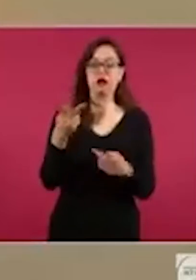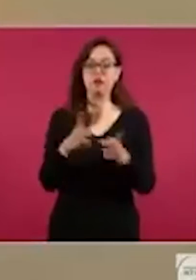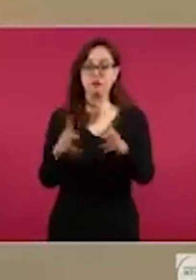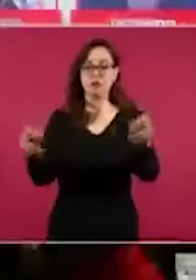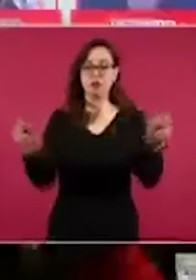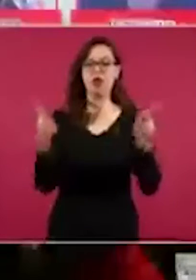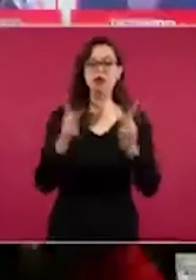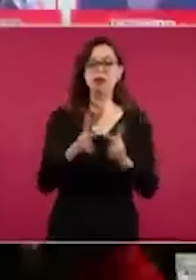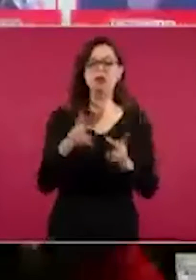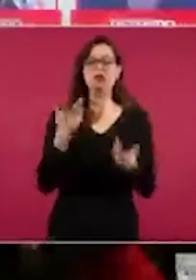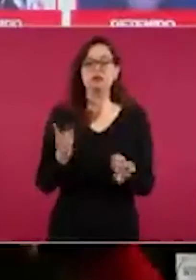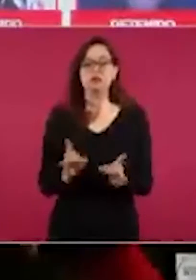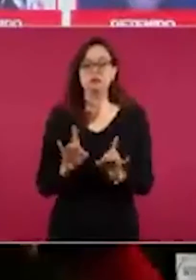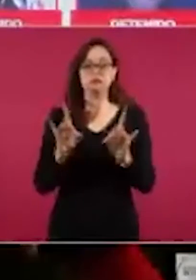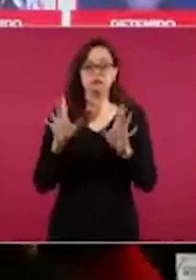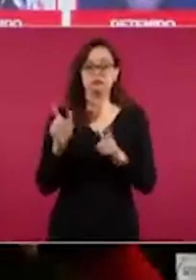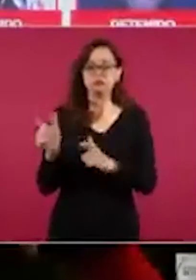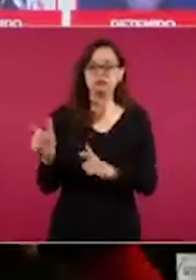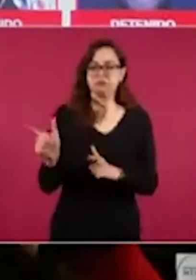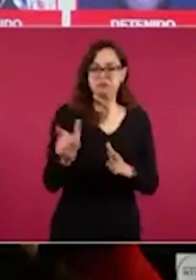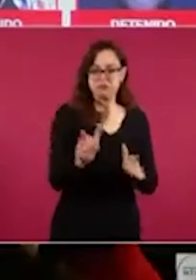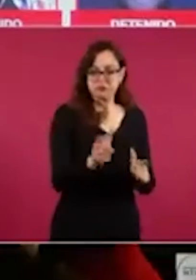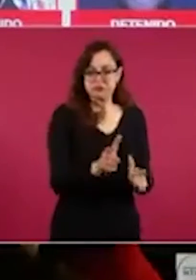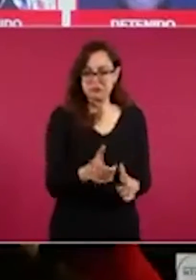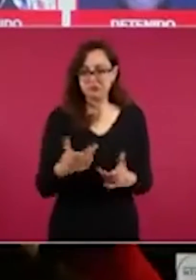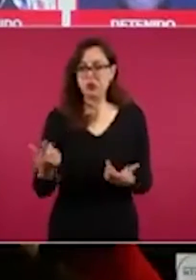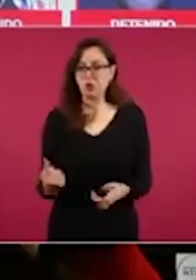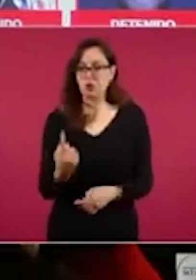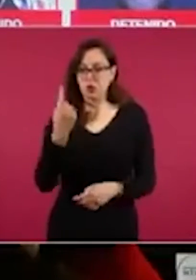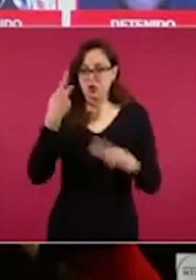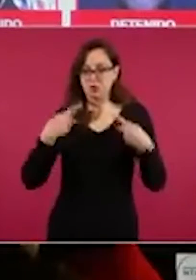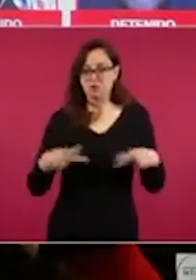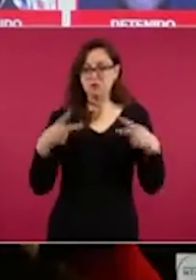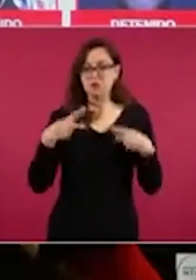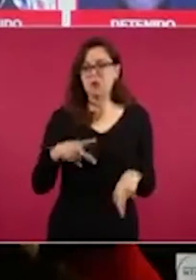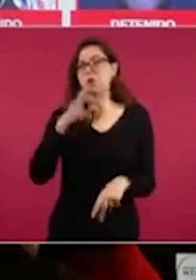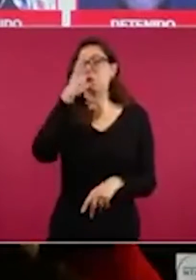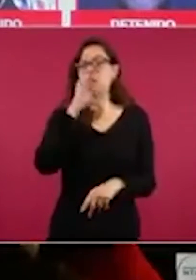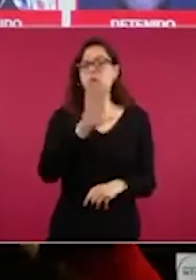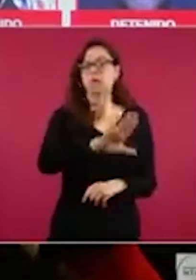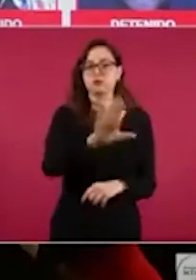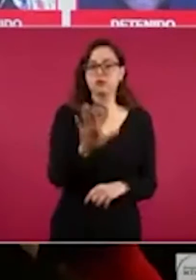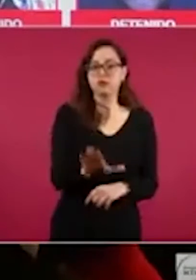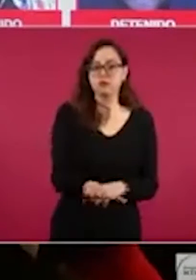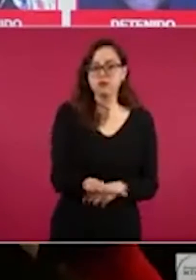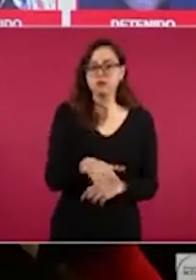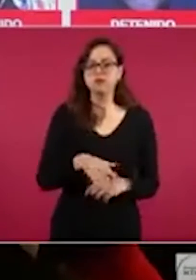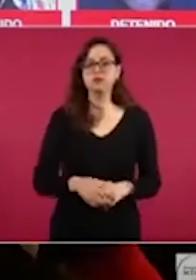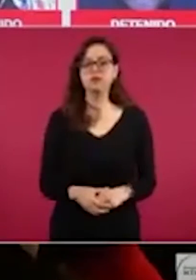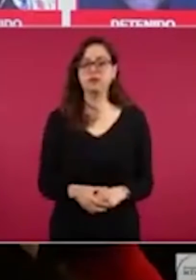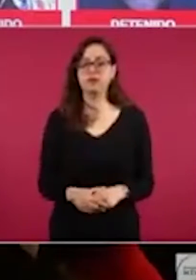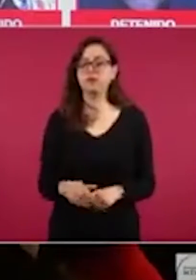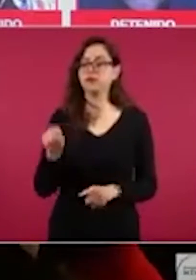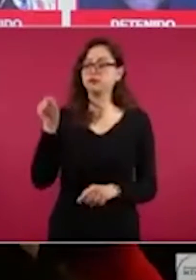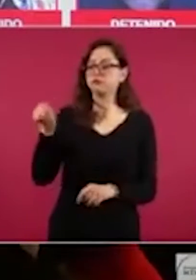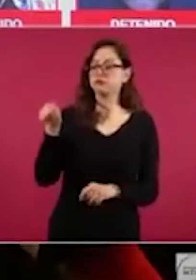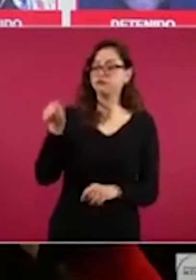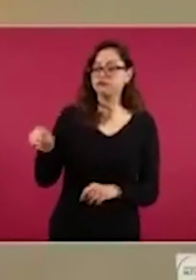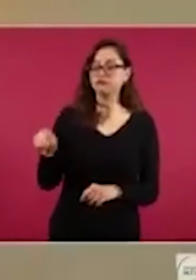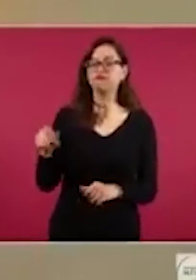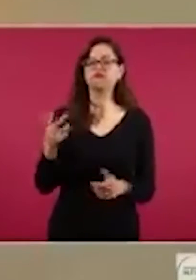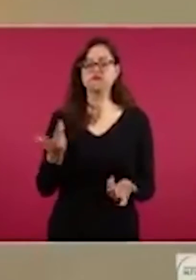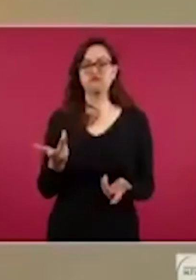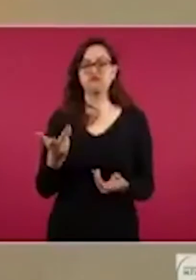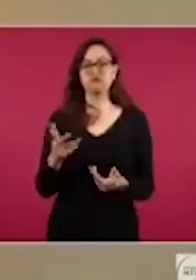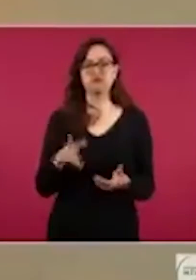ocurridos en el Centro Comercial Landmark, en Zapopan, el pasado 2 de octubre. Al presentar el informe de cero impunidad, el subsecretario